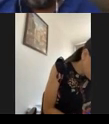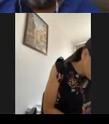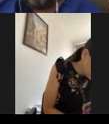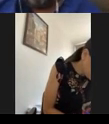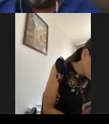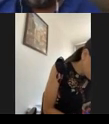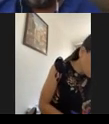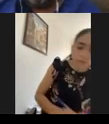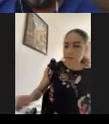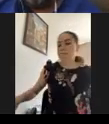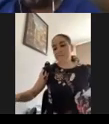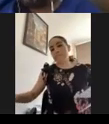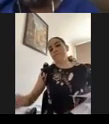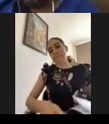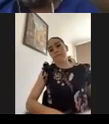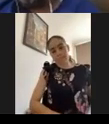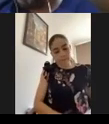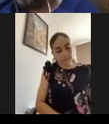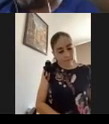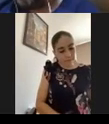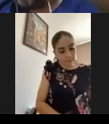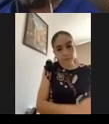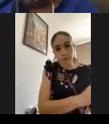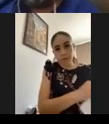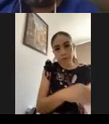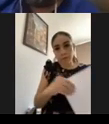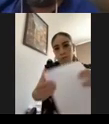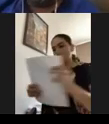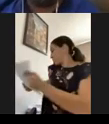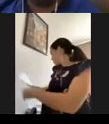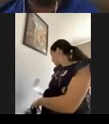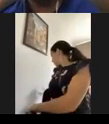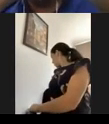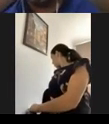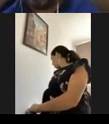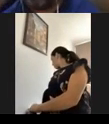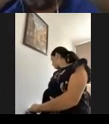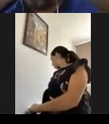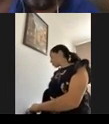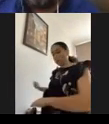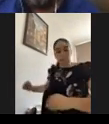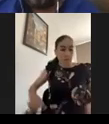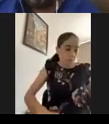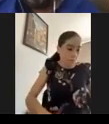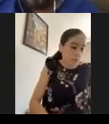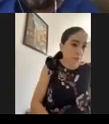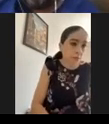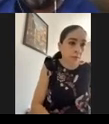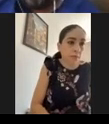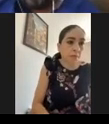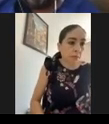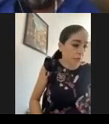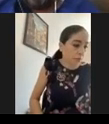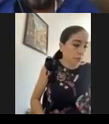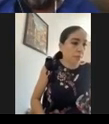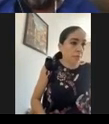opinión, creemos completamente adecuado. Y de hecho, si ustedes alcanzan, bueno, en la diapositiva, como parece, PIMUS Tepatitlán, Plan Integral de